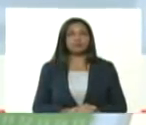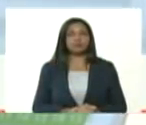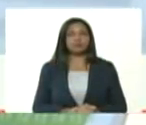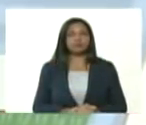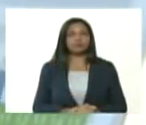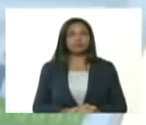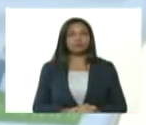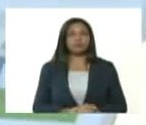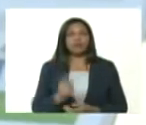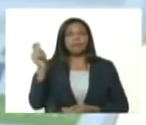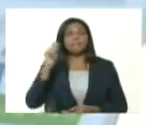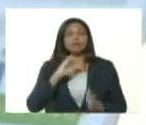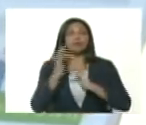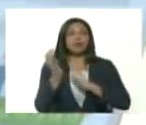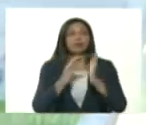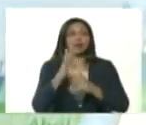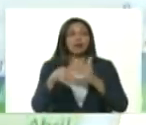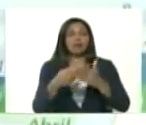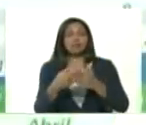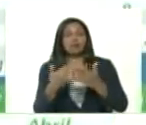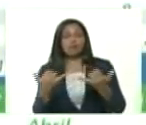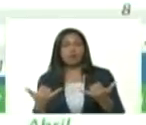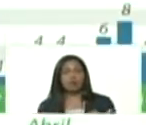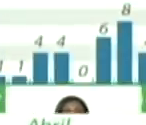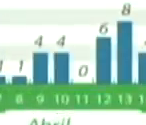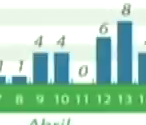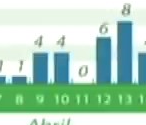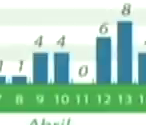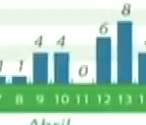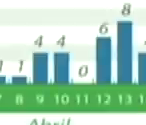En el mes de abril, la trayectoria.